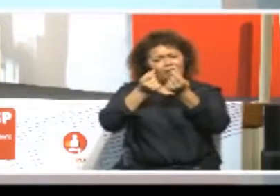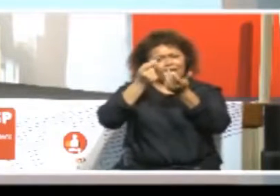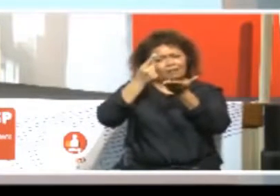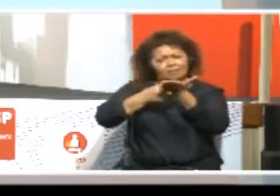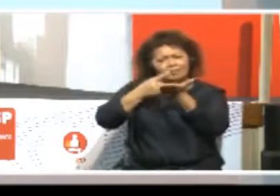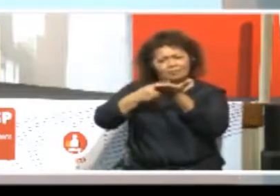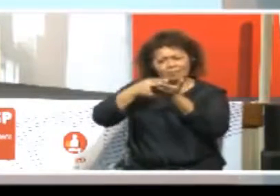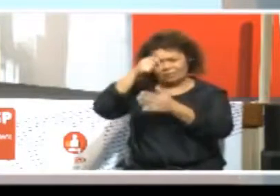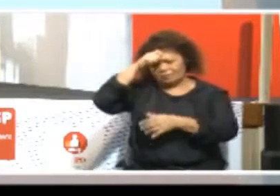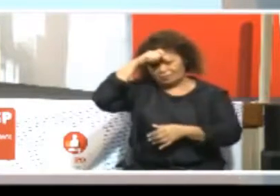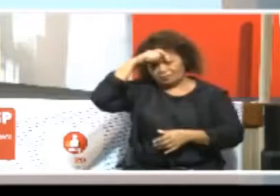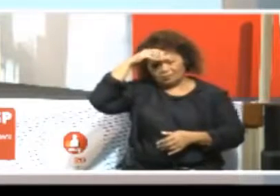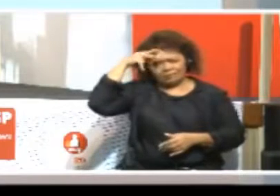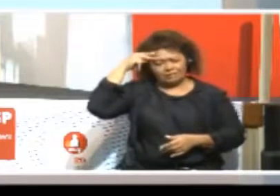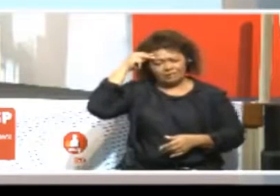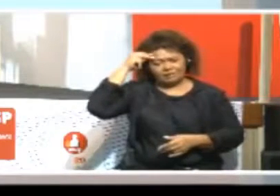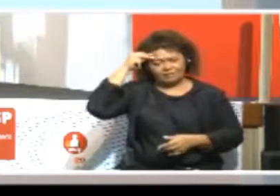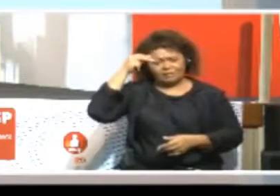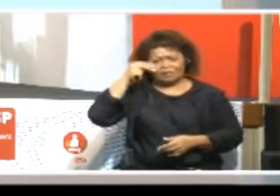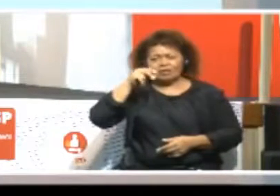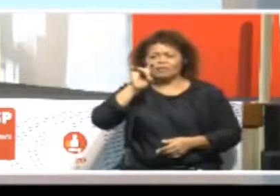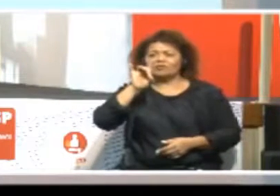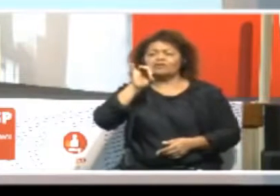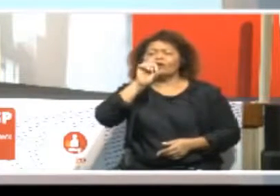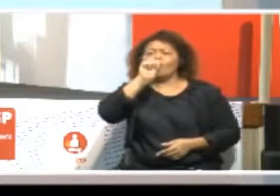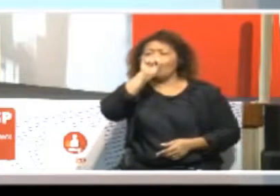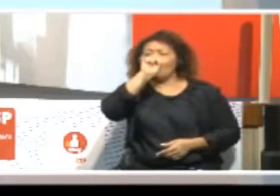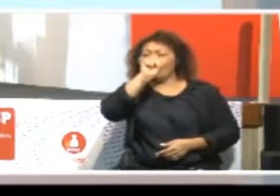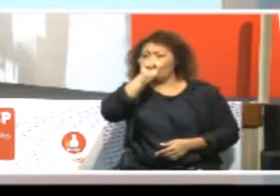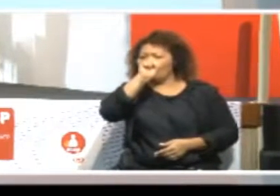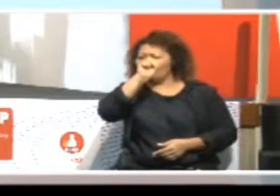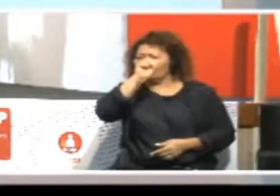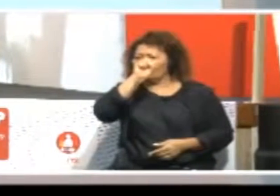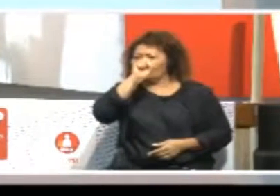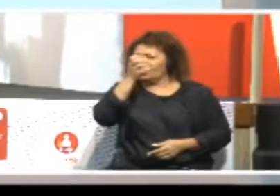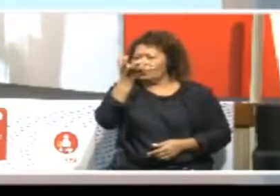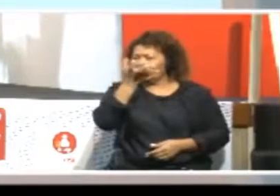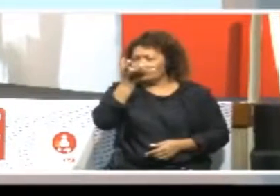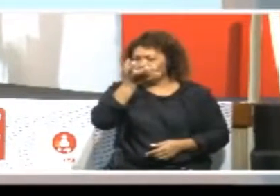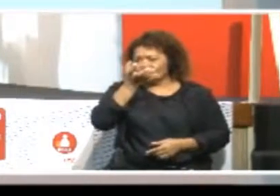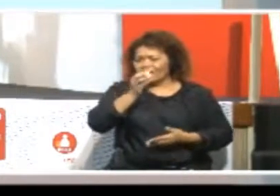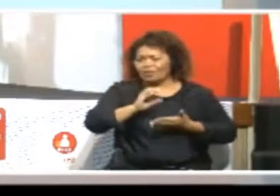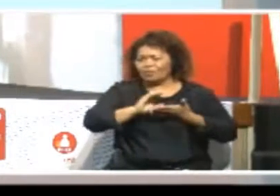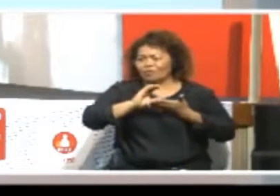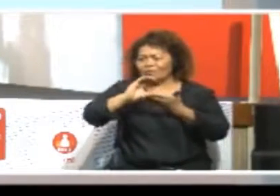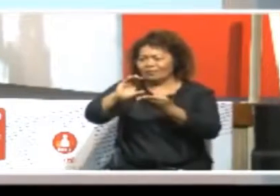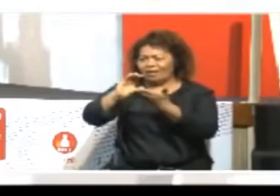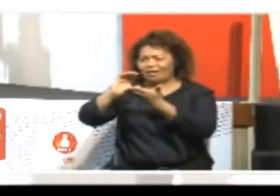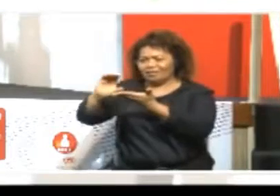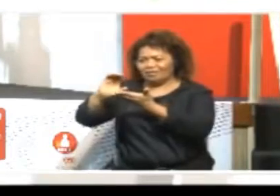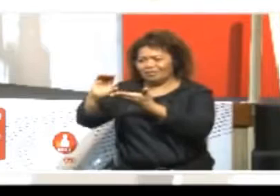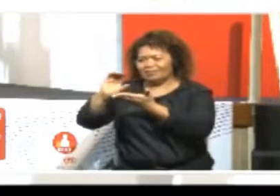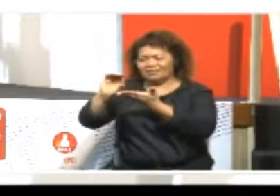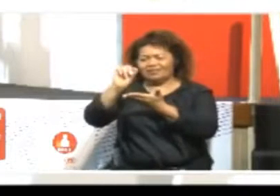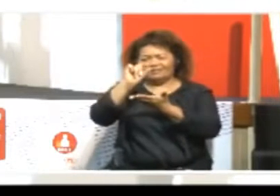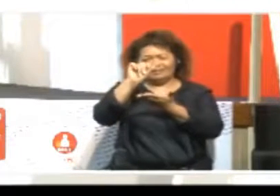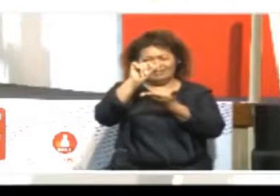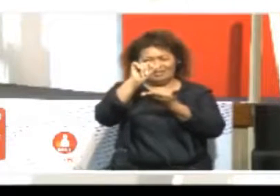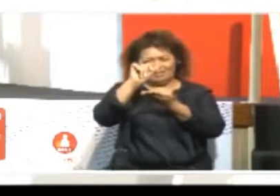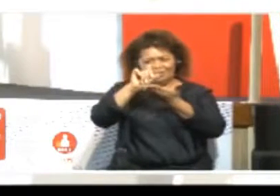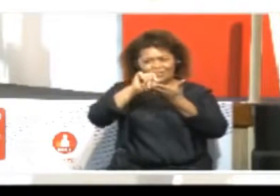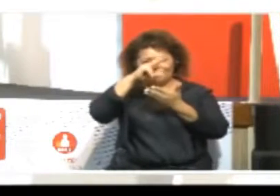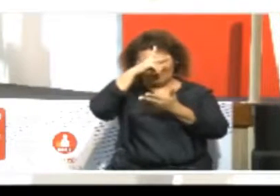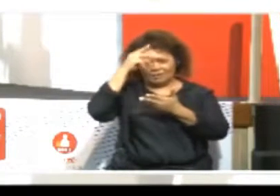solamente 8 quisieron delegarle a la Asociación Nacional de Municipios. Entonces aquí se ve que realmente